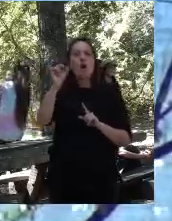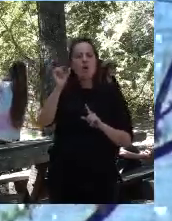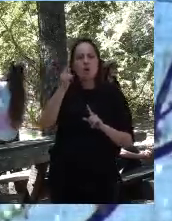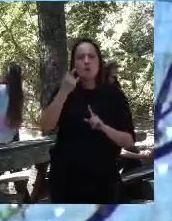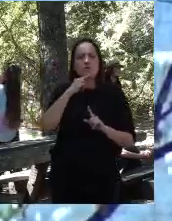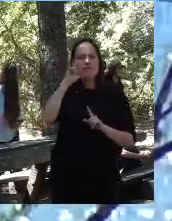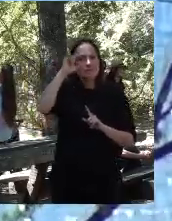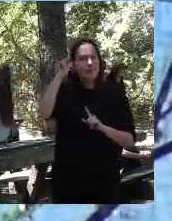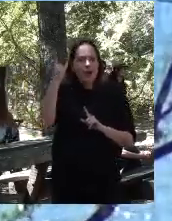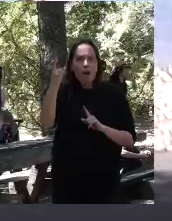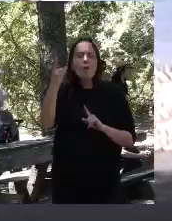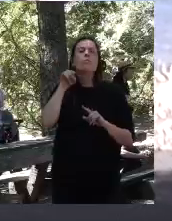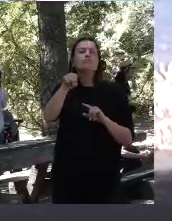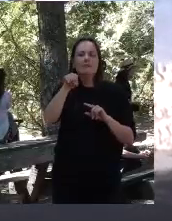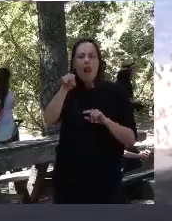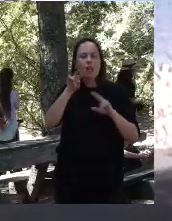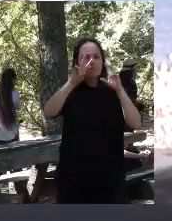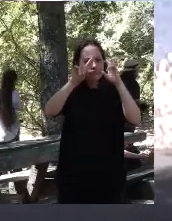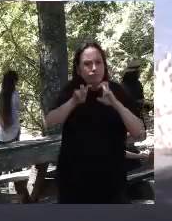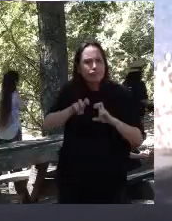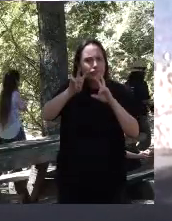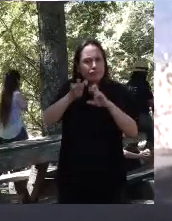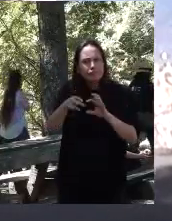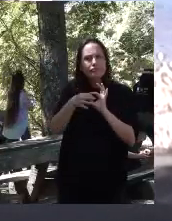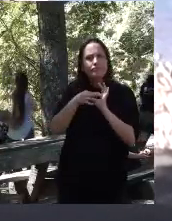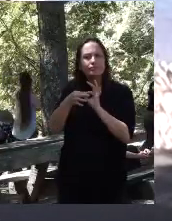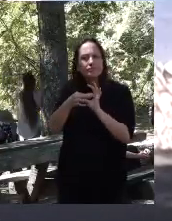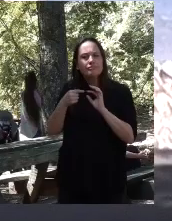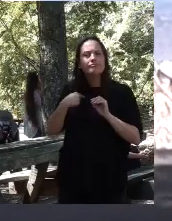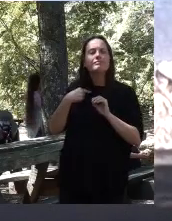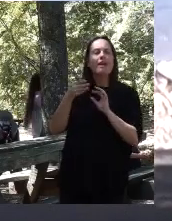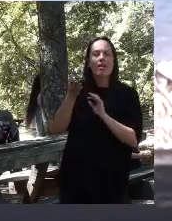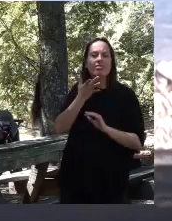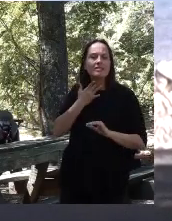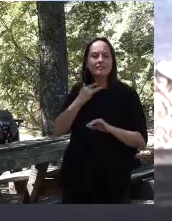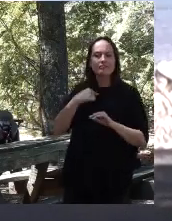fuente de inspiración e hicieron que estudiara biología marina.